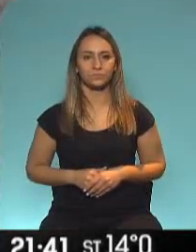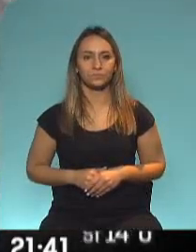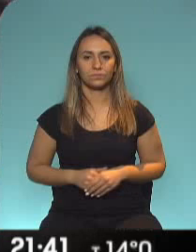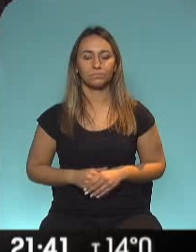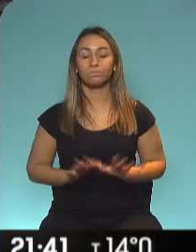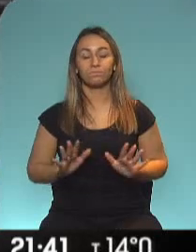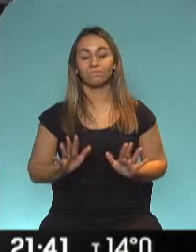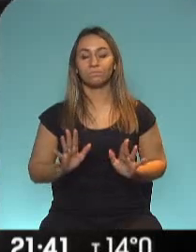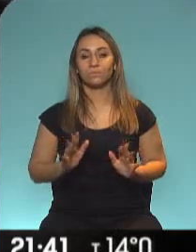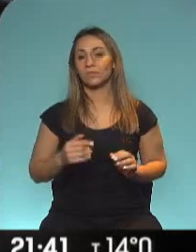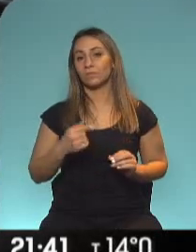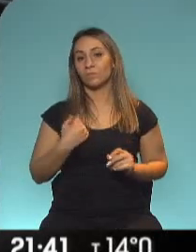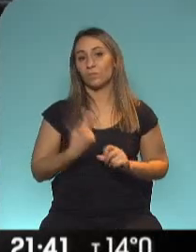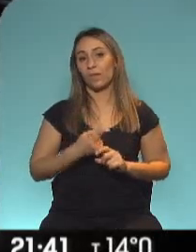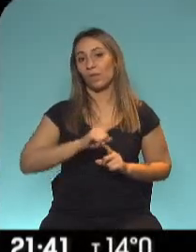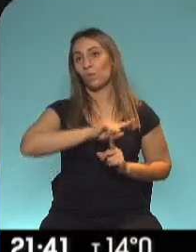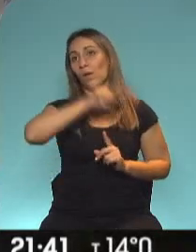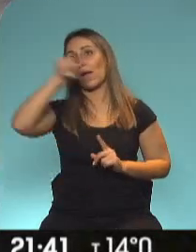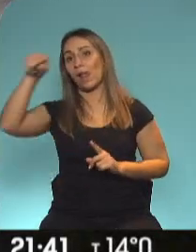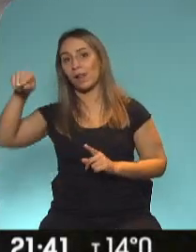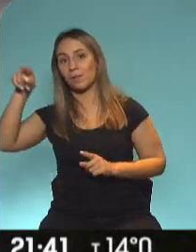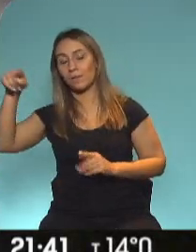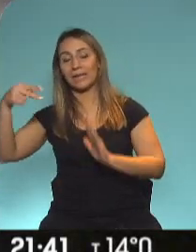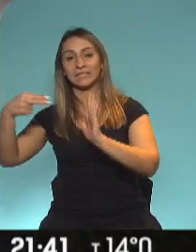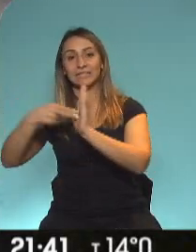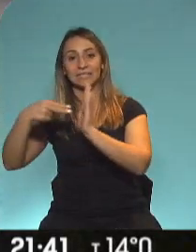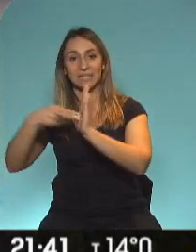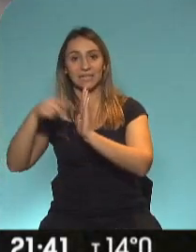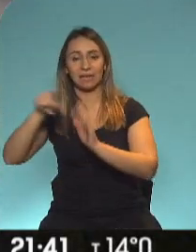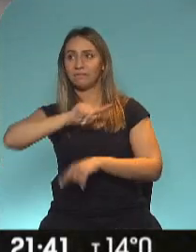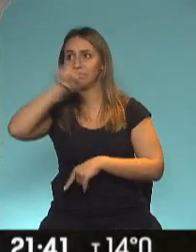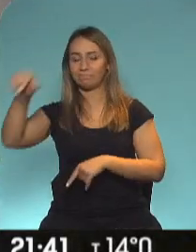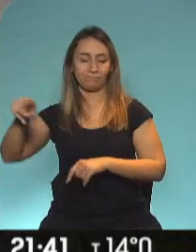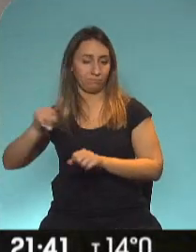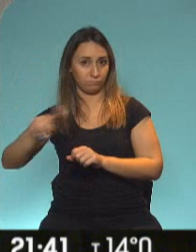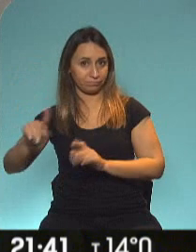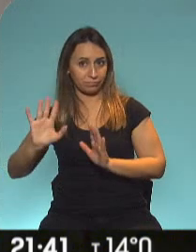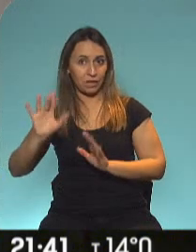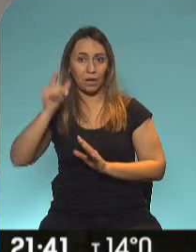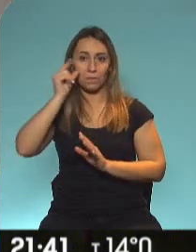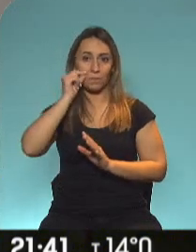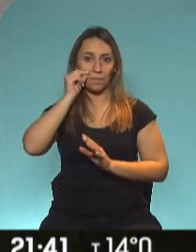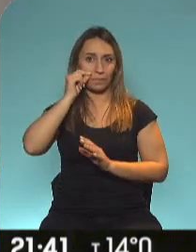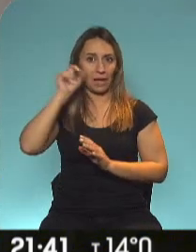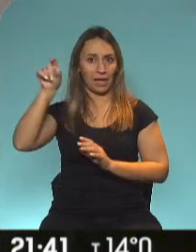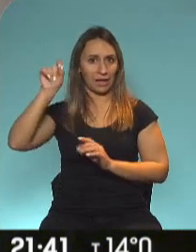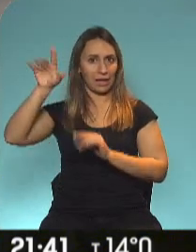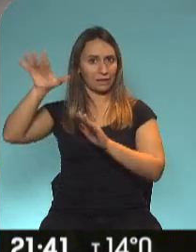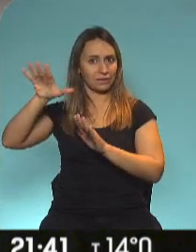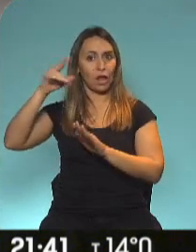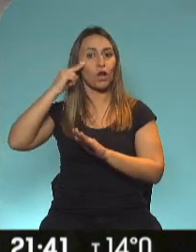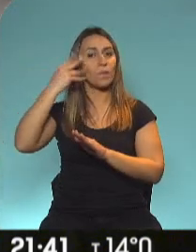Yo no puedo que vuelva a Siria. Yo tengo mi familia allá, mi papá tiene 94 años